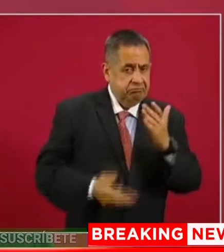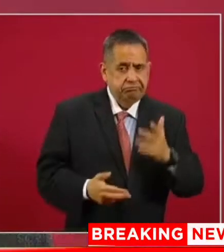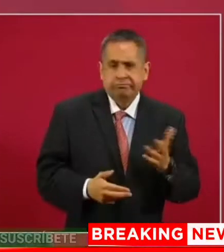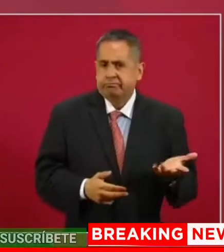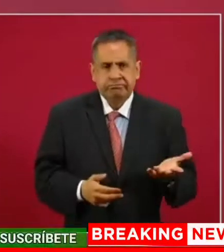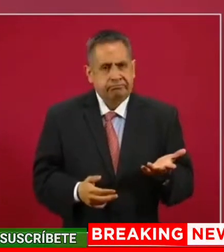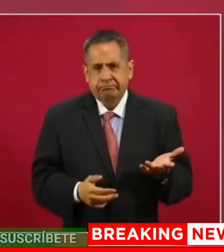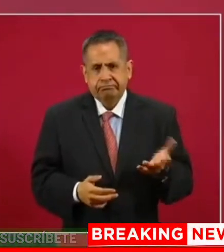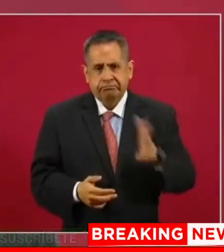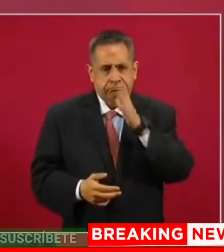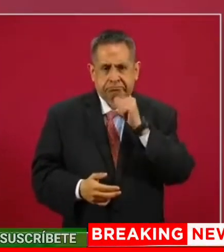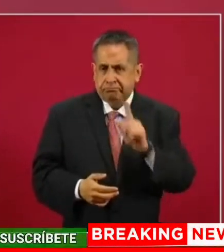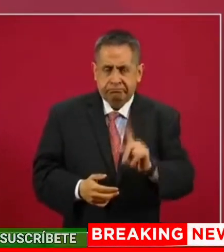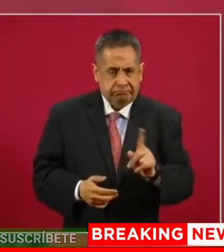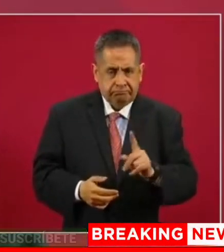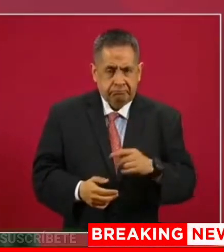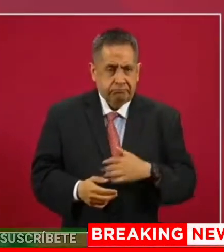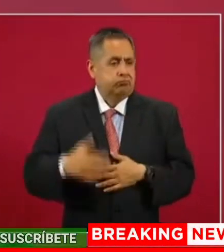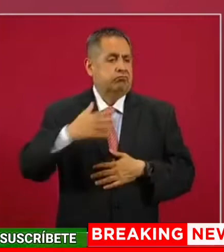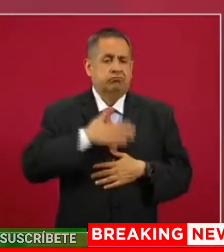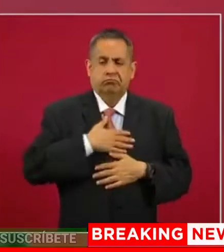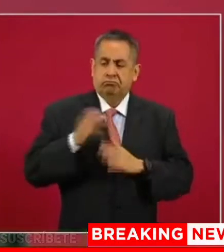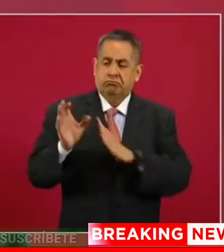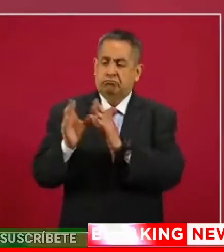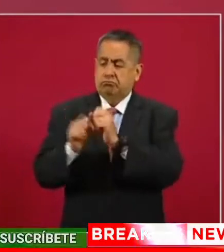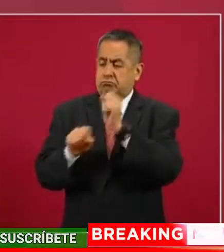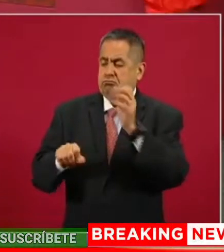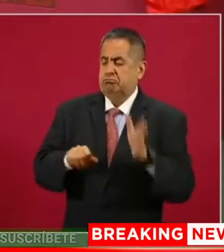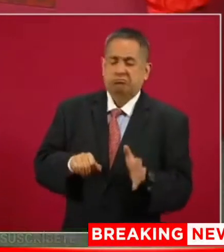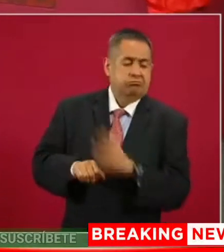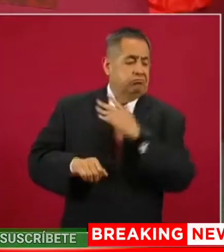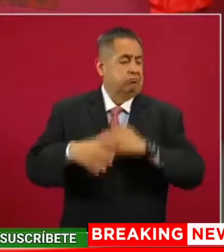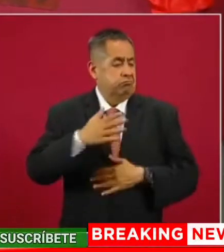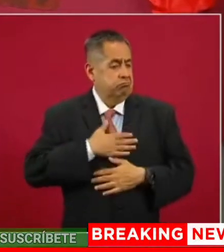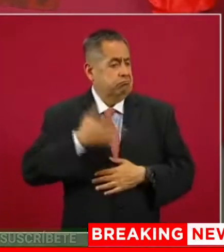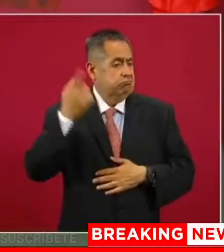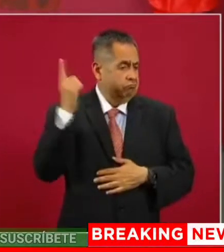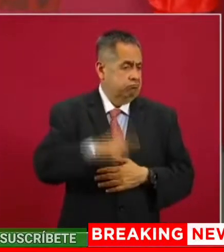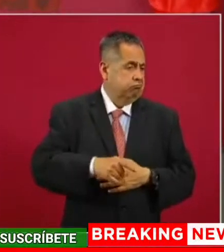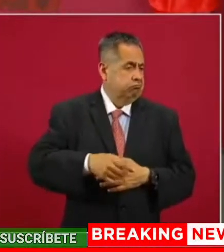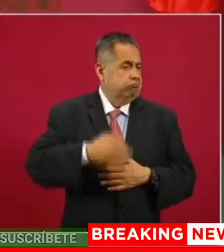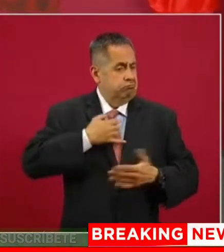buscando hacer justicia por propia mano.